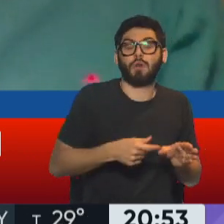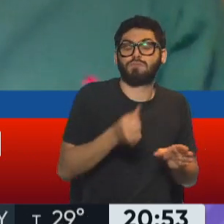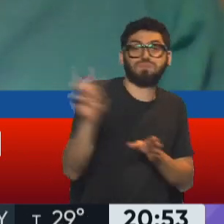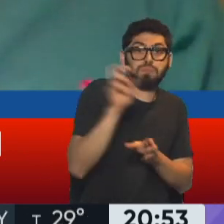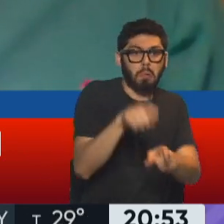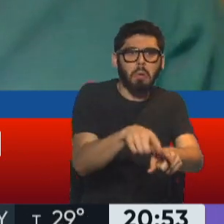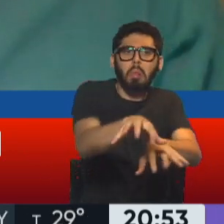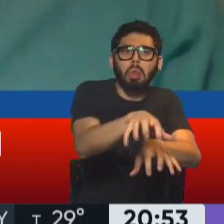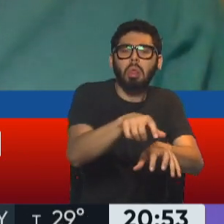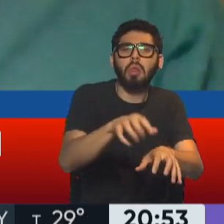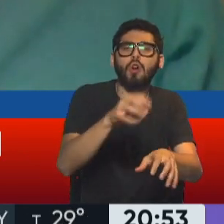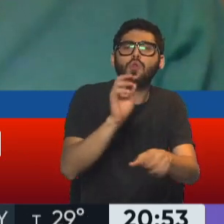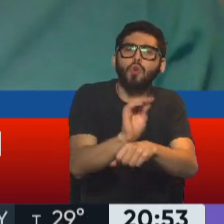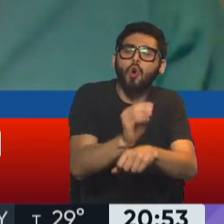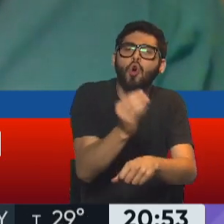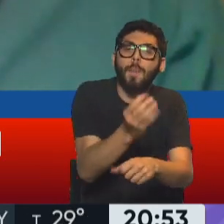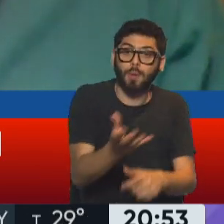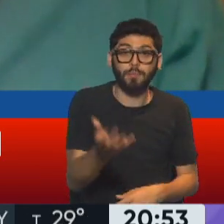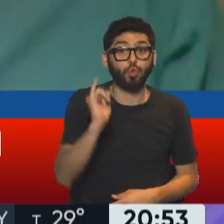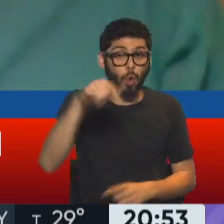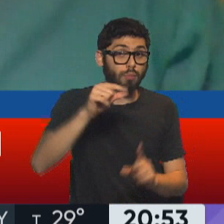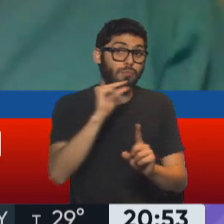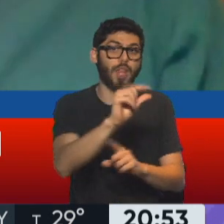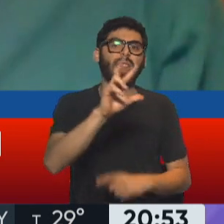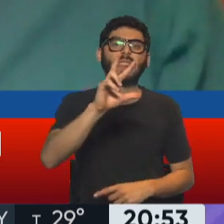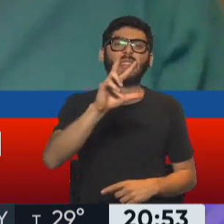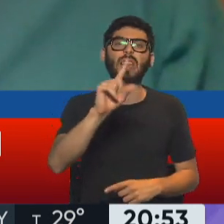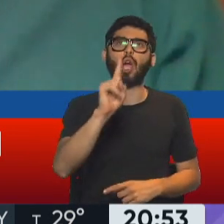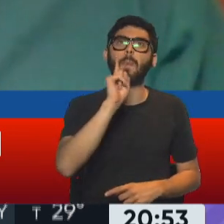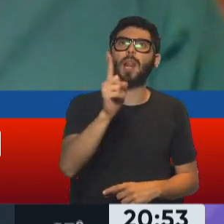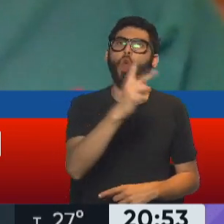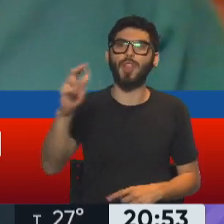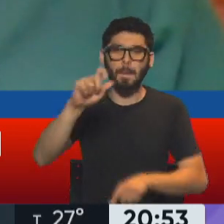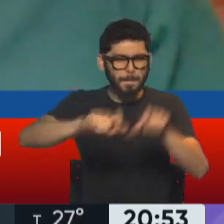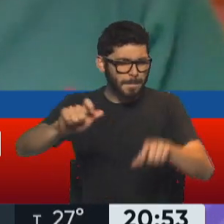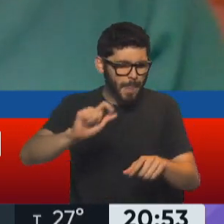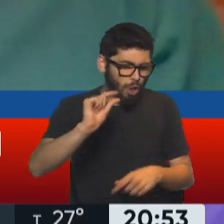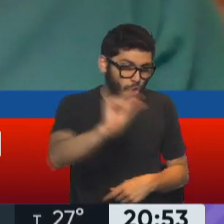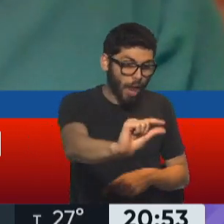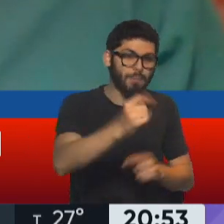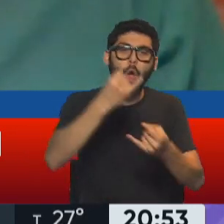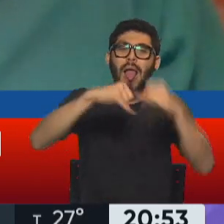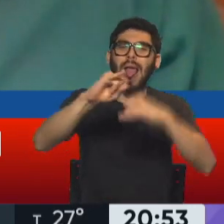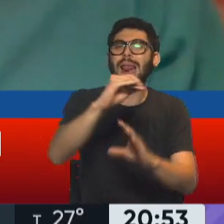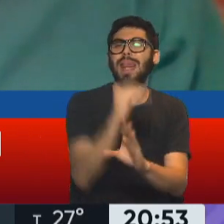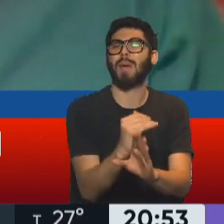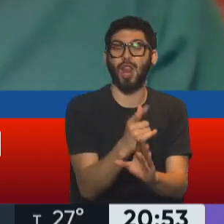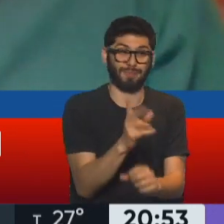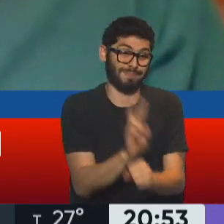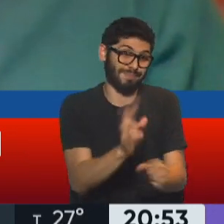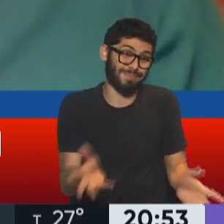Sí, claro, hay una medida muy importante que es este crédito a 31.200 personas a más baja tasa para proteger